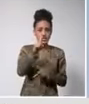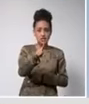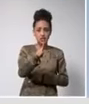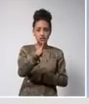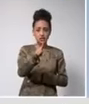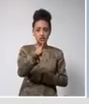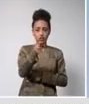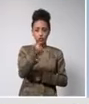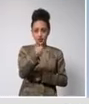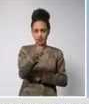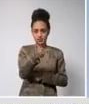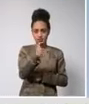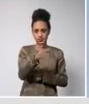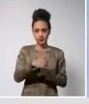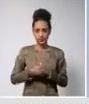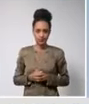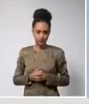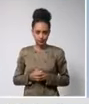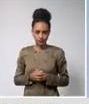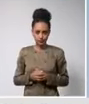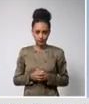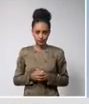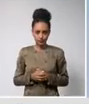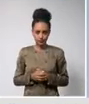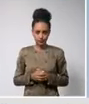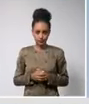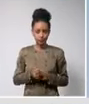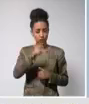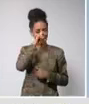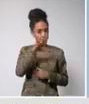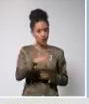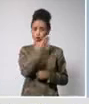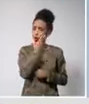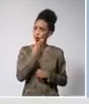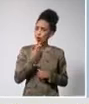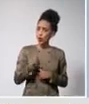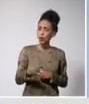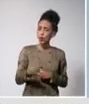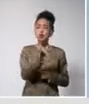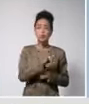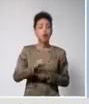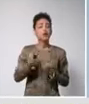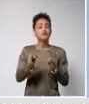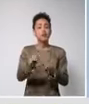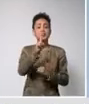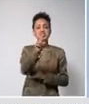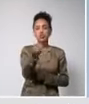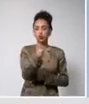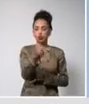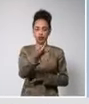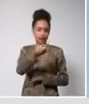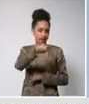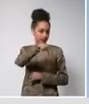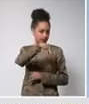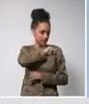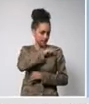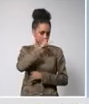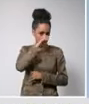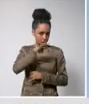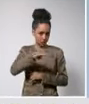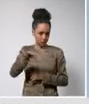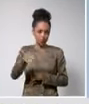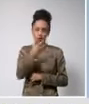110 personas, niños, jóvenes, adolescentes se diagnosticaron ayer, y